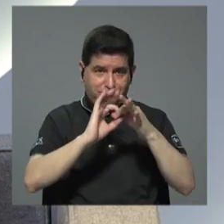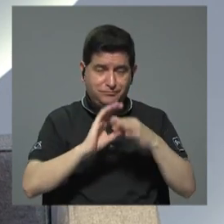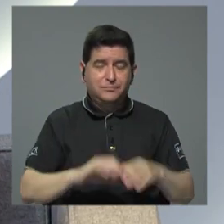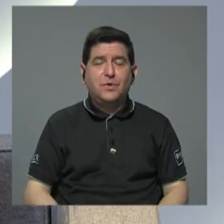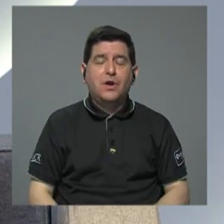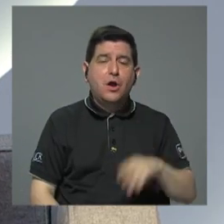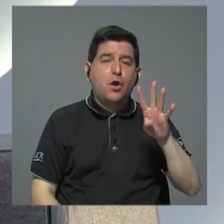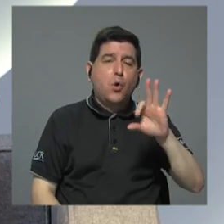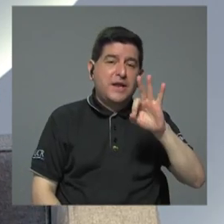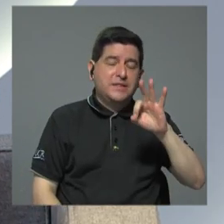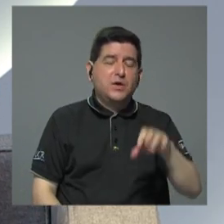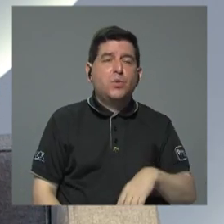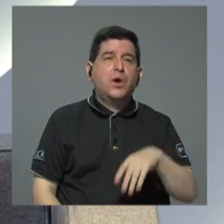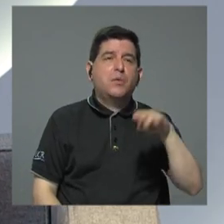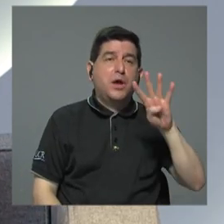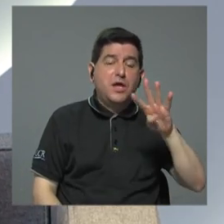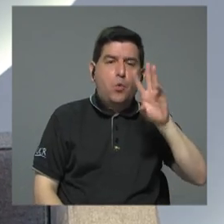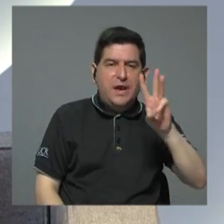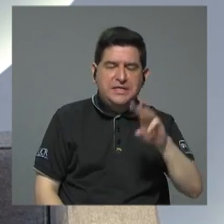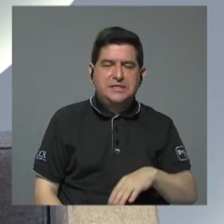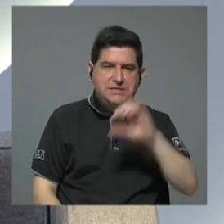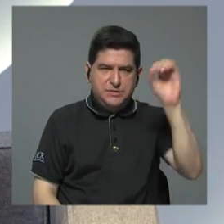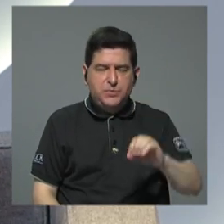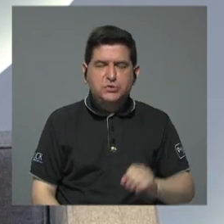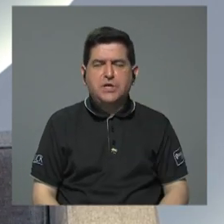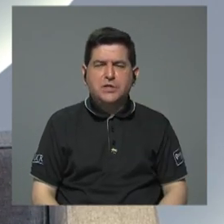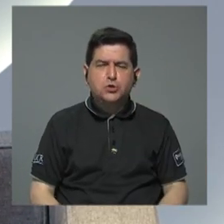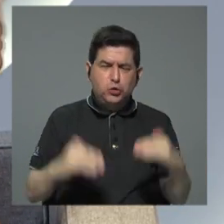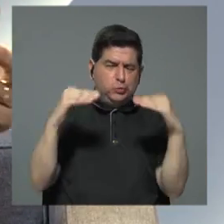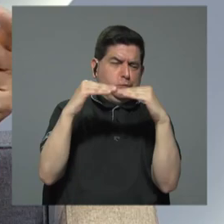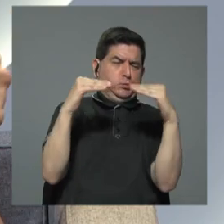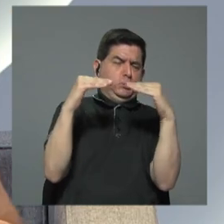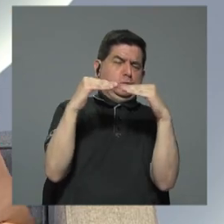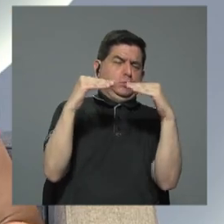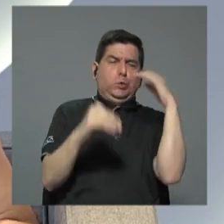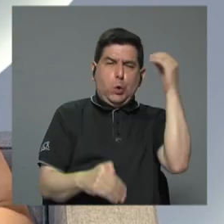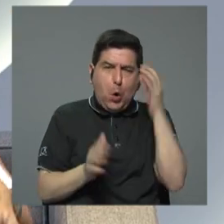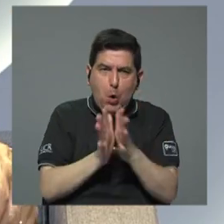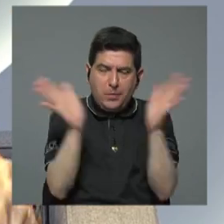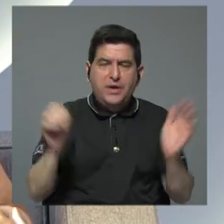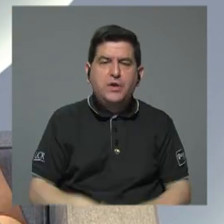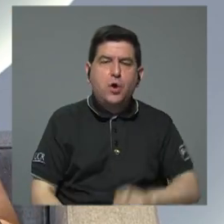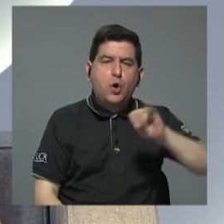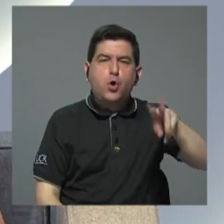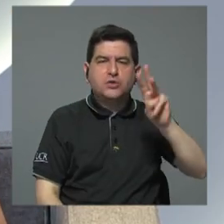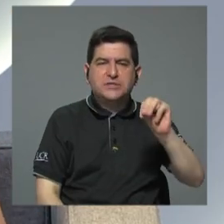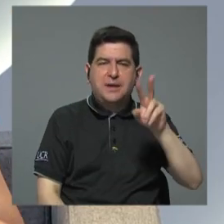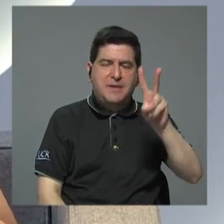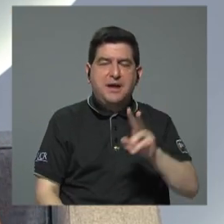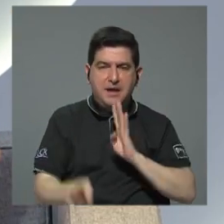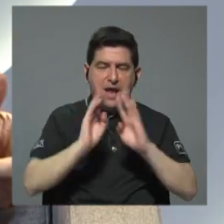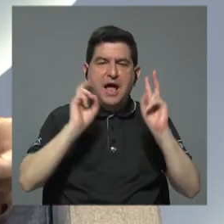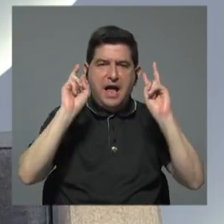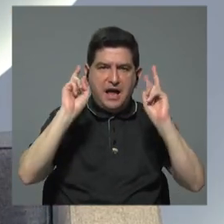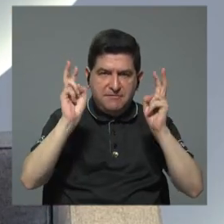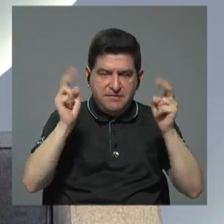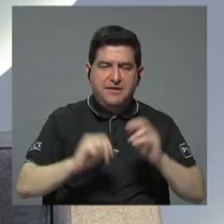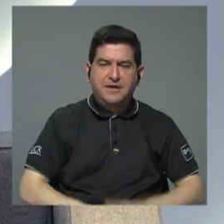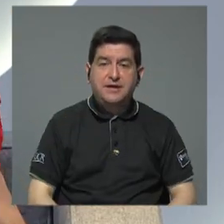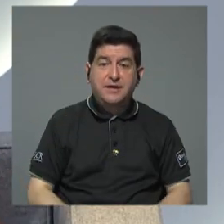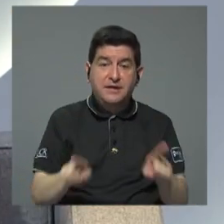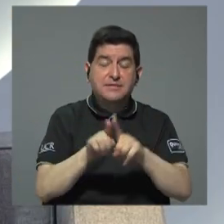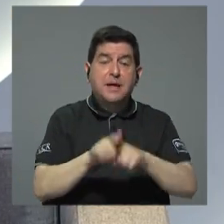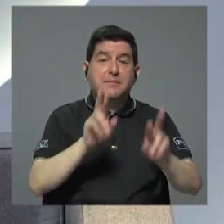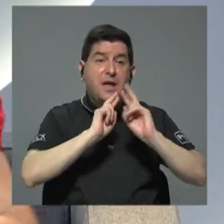de 49-46, muy pareja la opinión pública. José María Villalta, si quiere referirse a estos datos también, y bueno, usted también